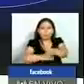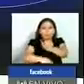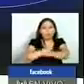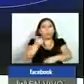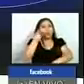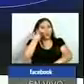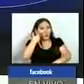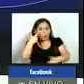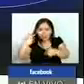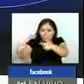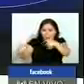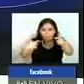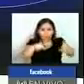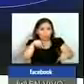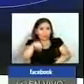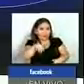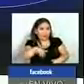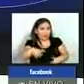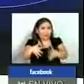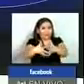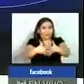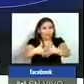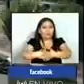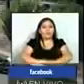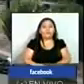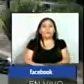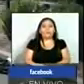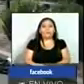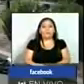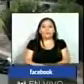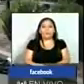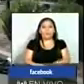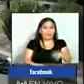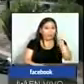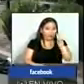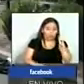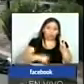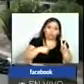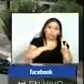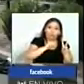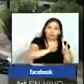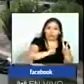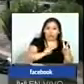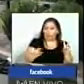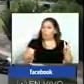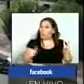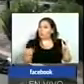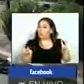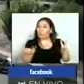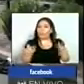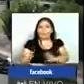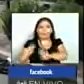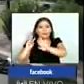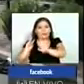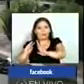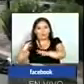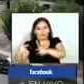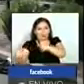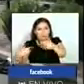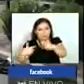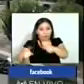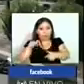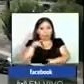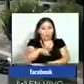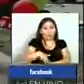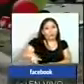tiroteo En una ciudad De los Estados Unidos Dos personas Murieron y siete Resultaron heridas En un tiroteo En la ciudad Más